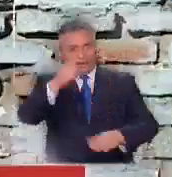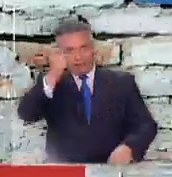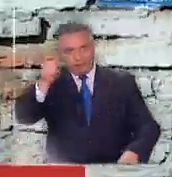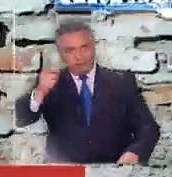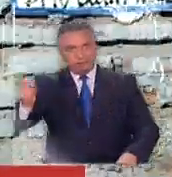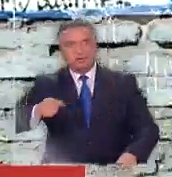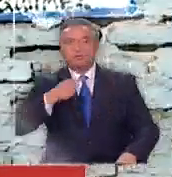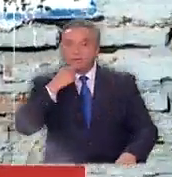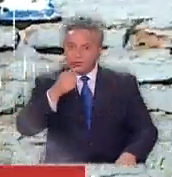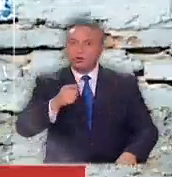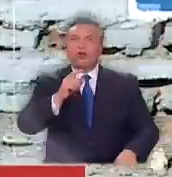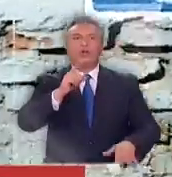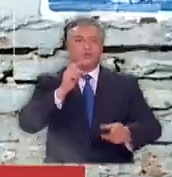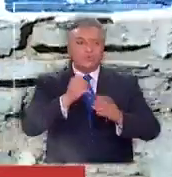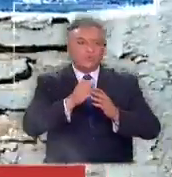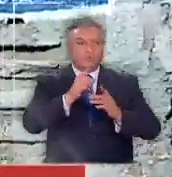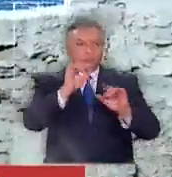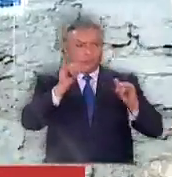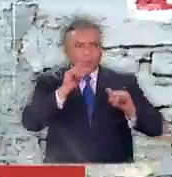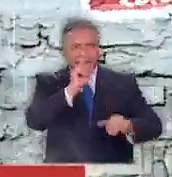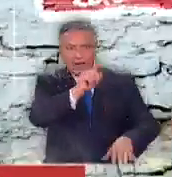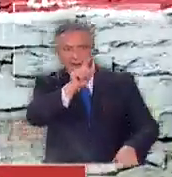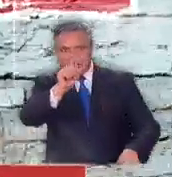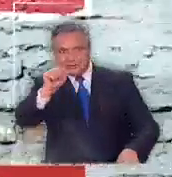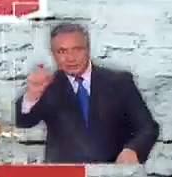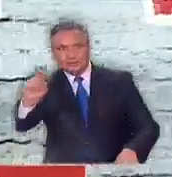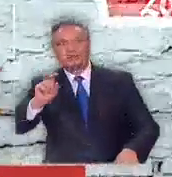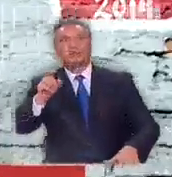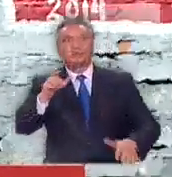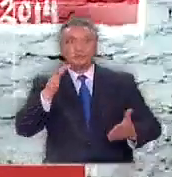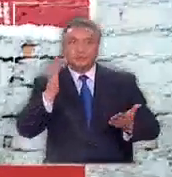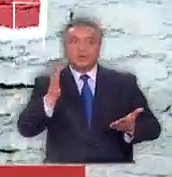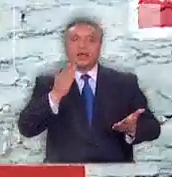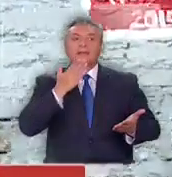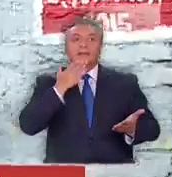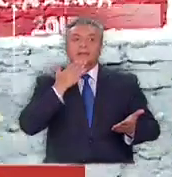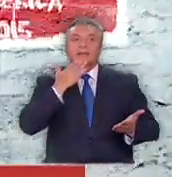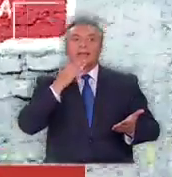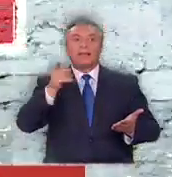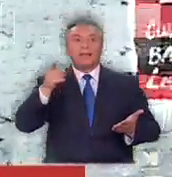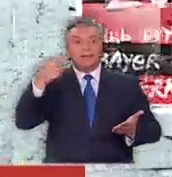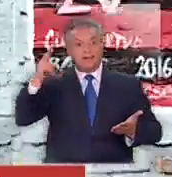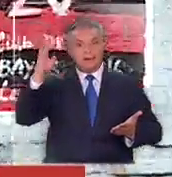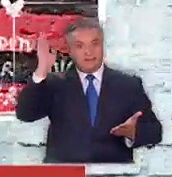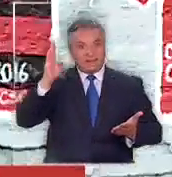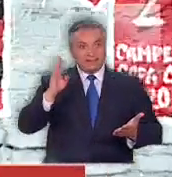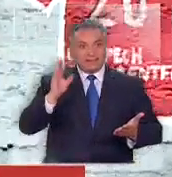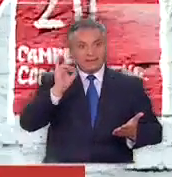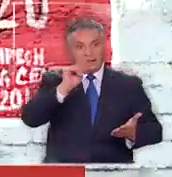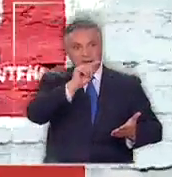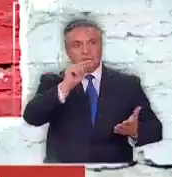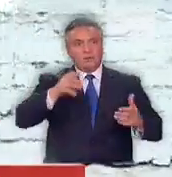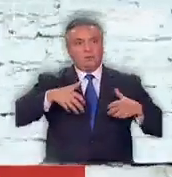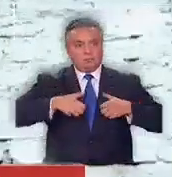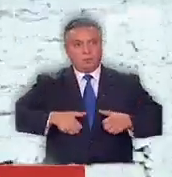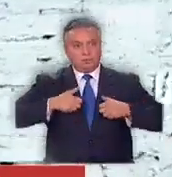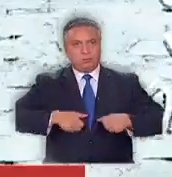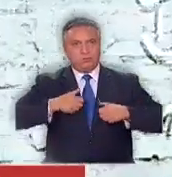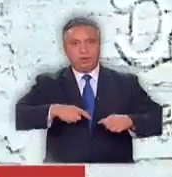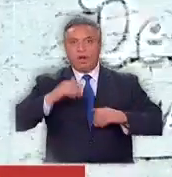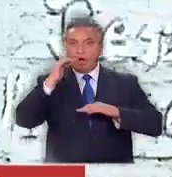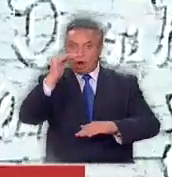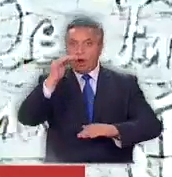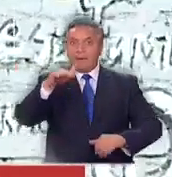Esperanza, Cobreloa, Cobresal, Colo Colo, Quilmes, Universidad de Chile, Inter de Porto Alegre y el Bayer Leverkusen. Además de la Copa